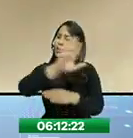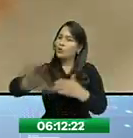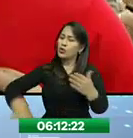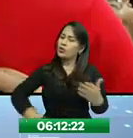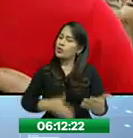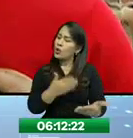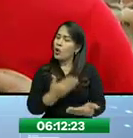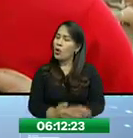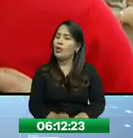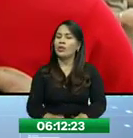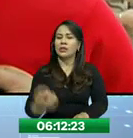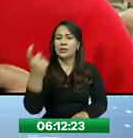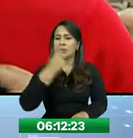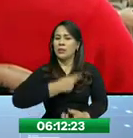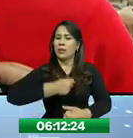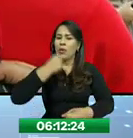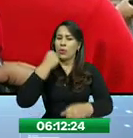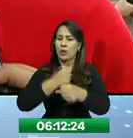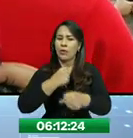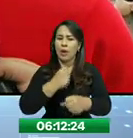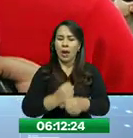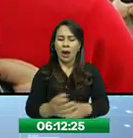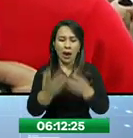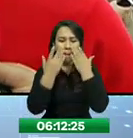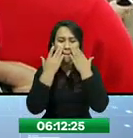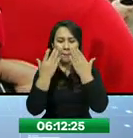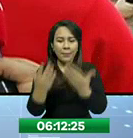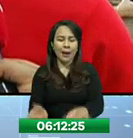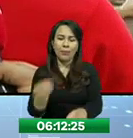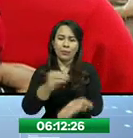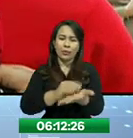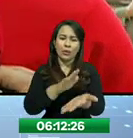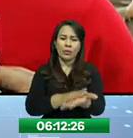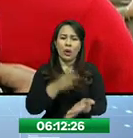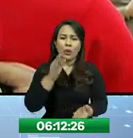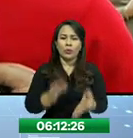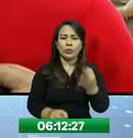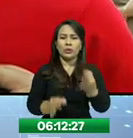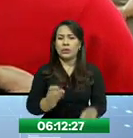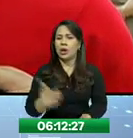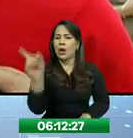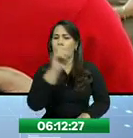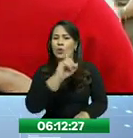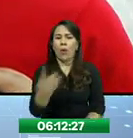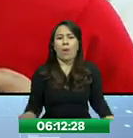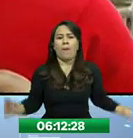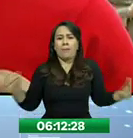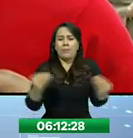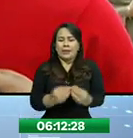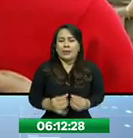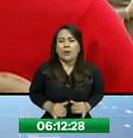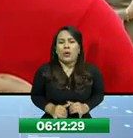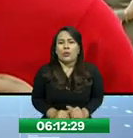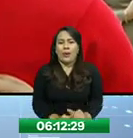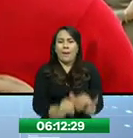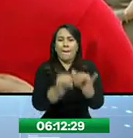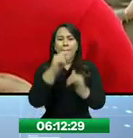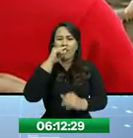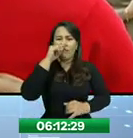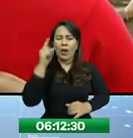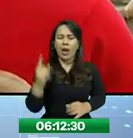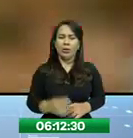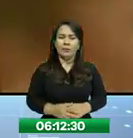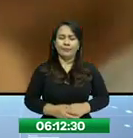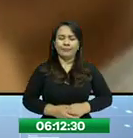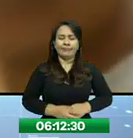no quede en la impunidad. Que se siente un precedente de justicia para evitar que hechos tan atroces y repudiables como este se